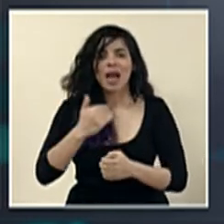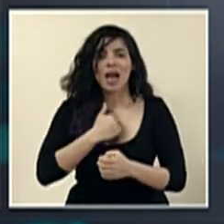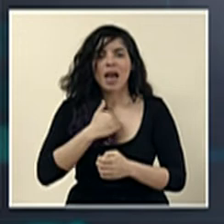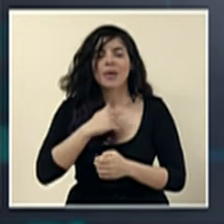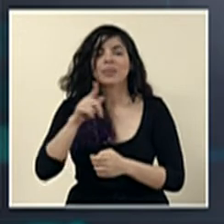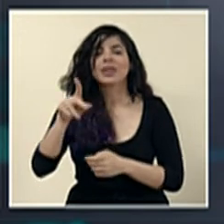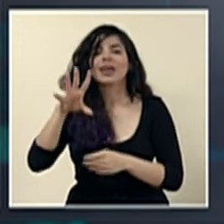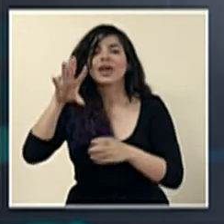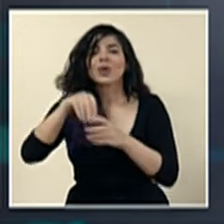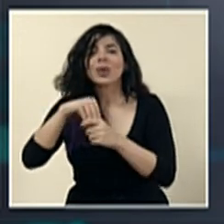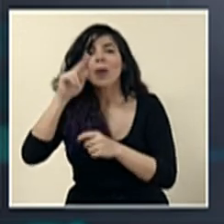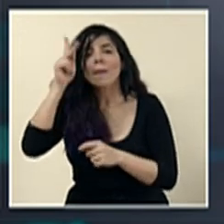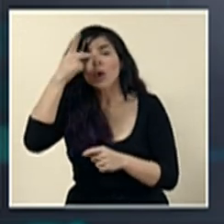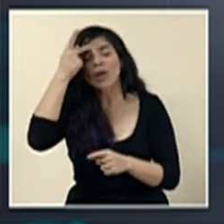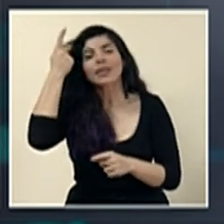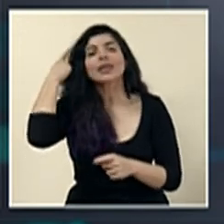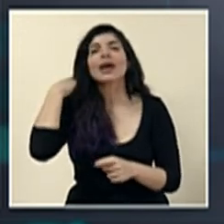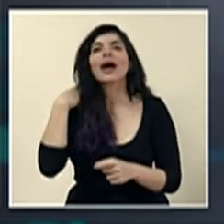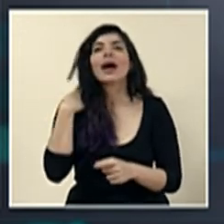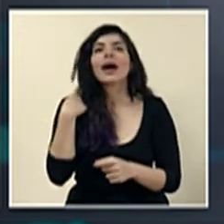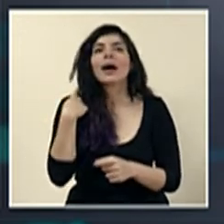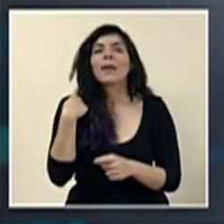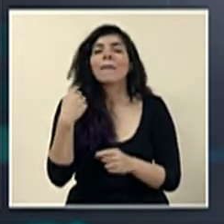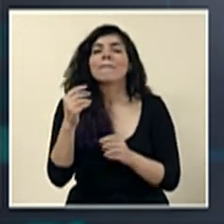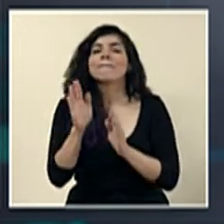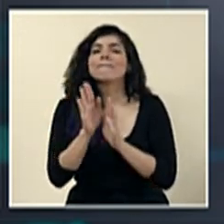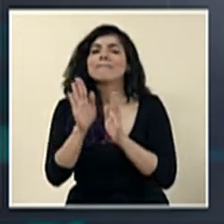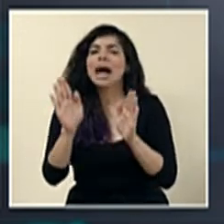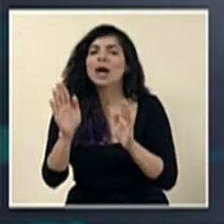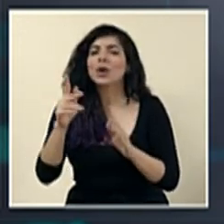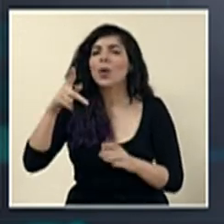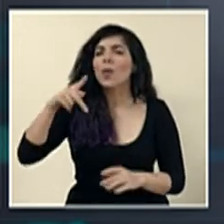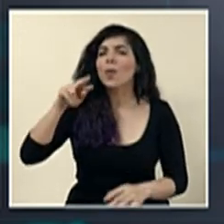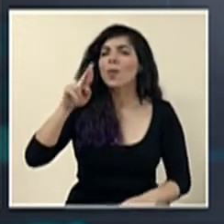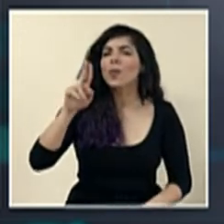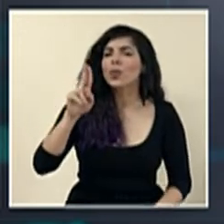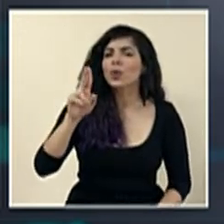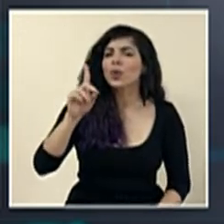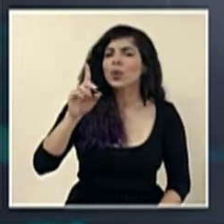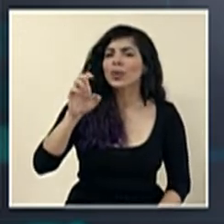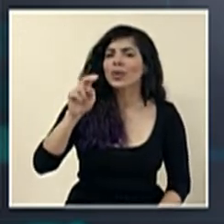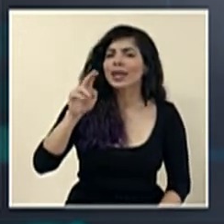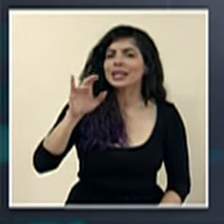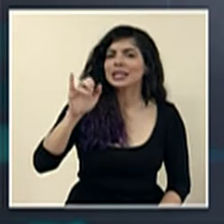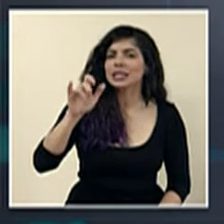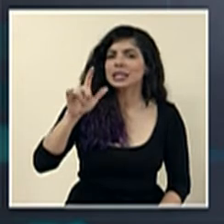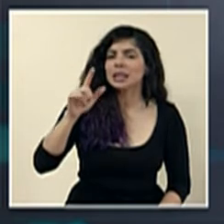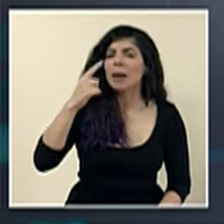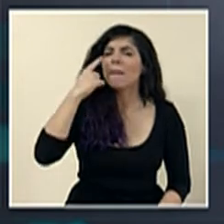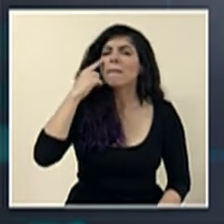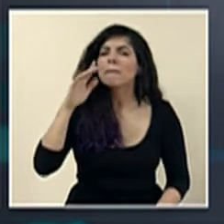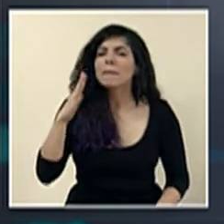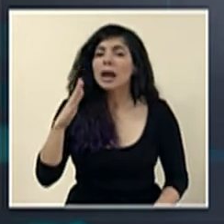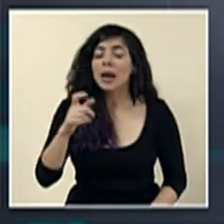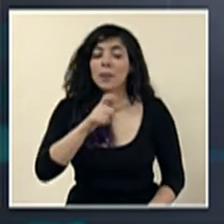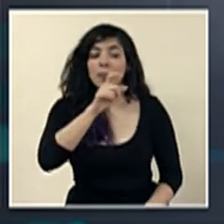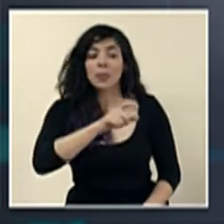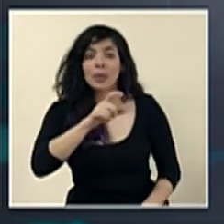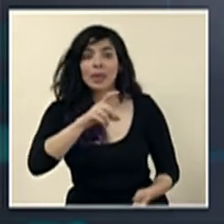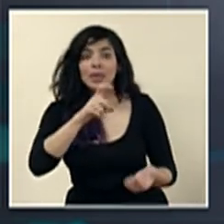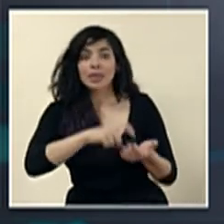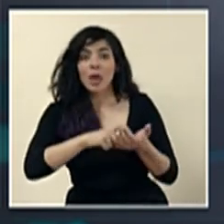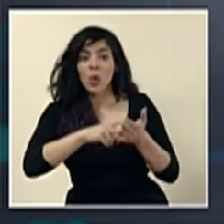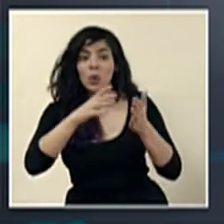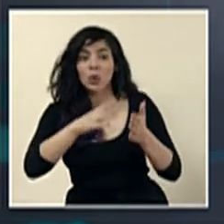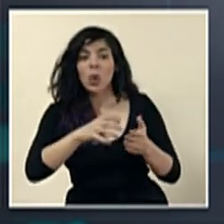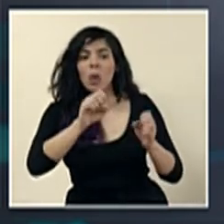incluyen una política macroprudencial para que los deudores y las deudoras puedan readecuar